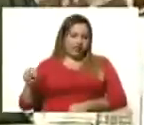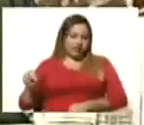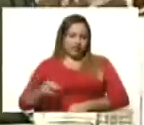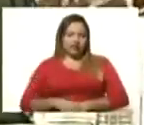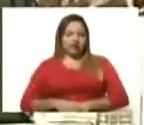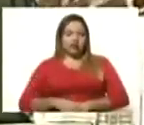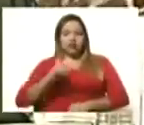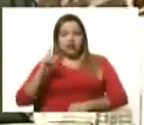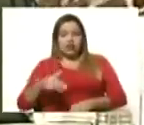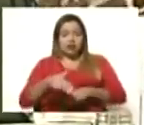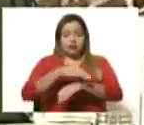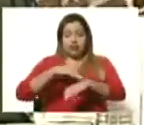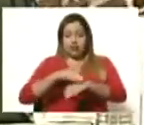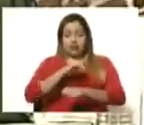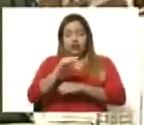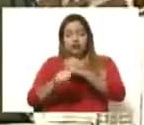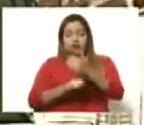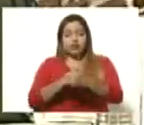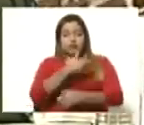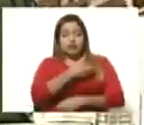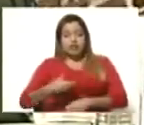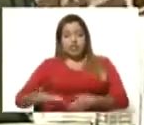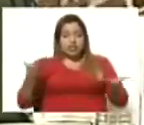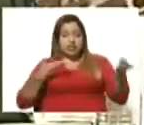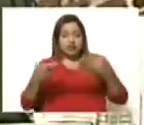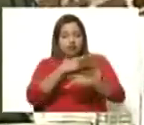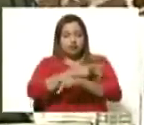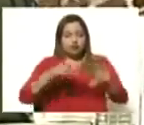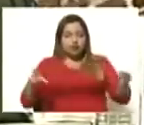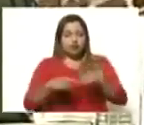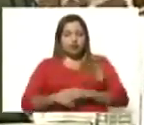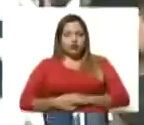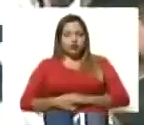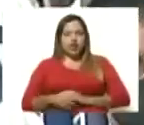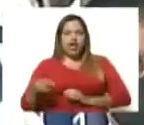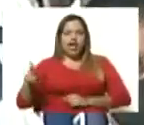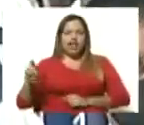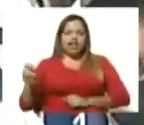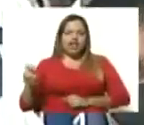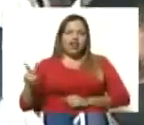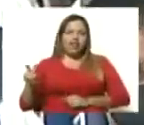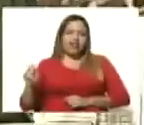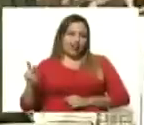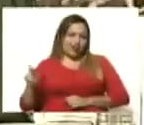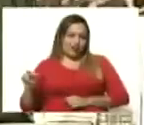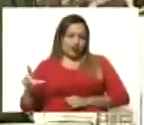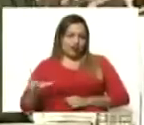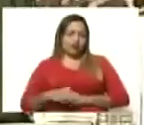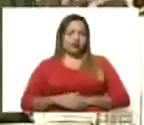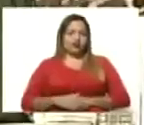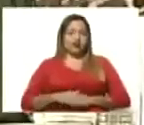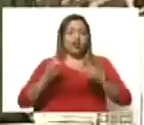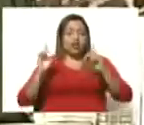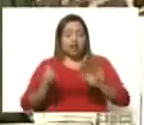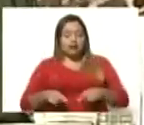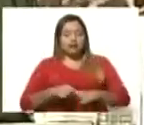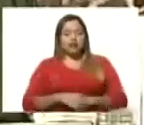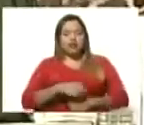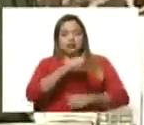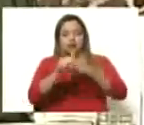vicepresidente de Servicios Públicos Néstor Reverol, el vicepresidente de